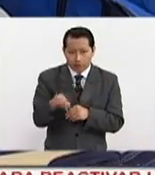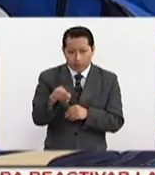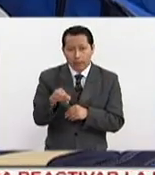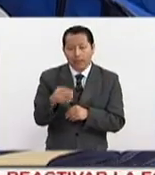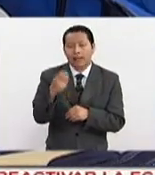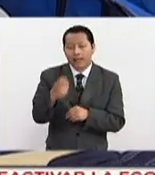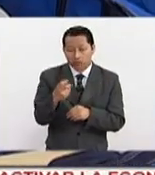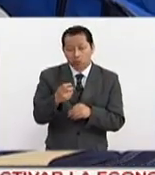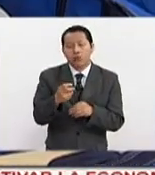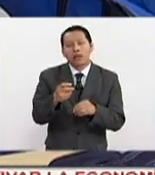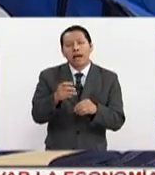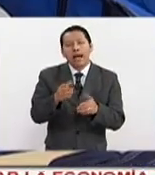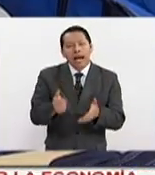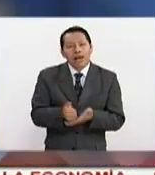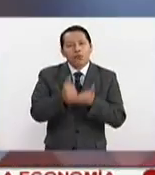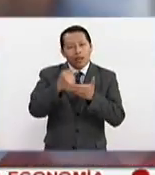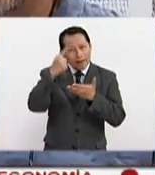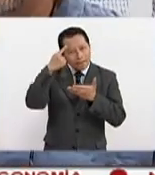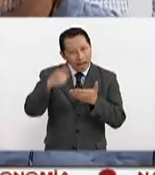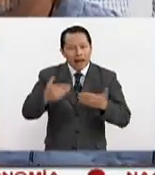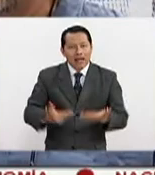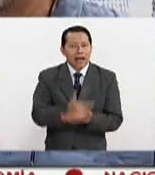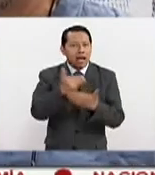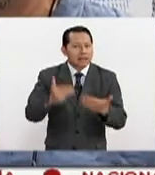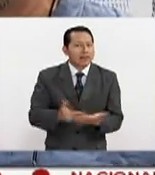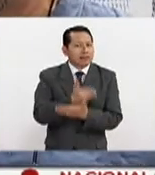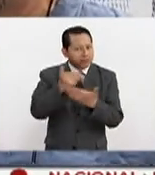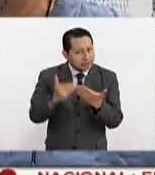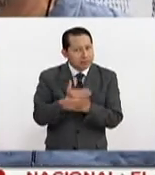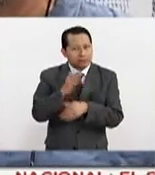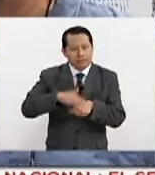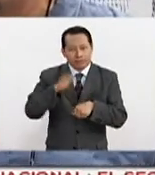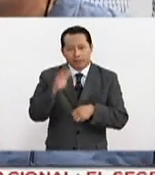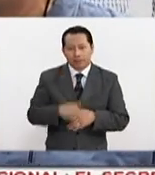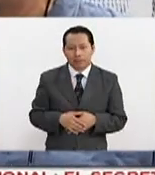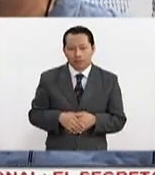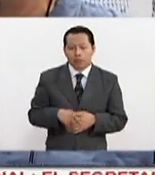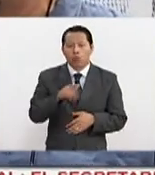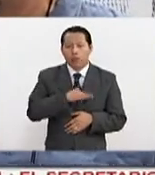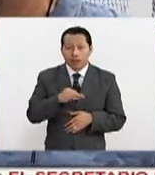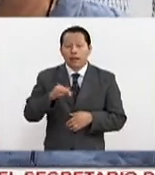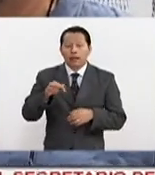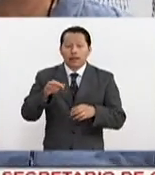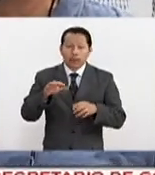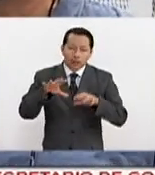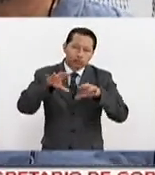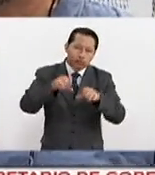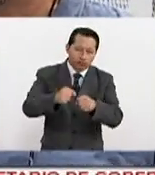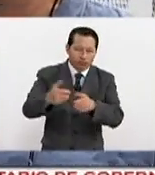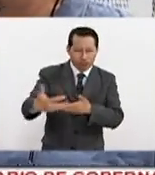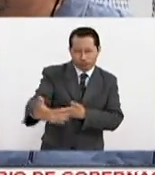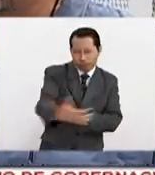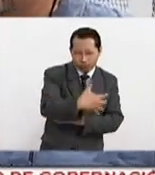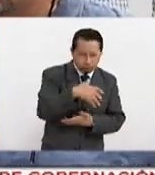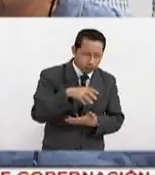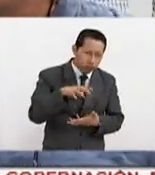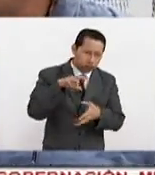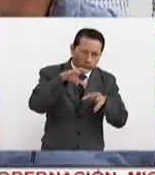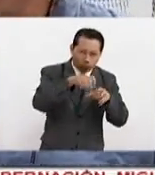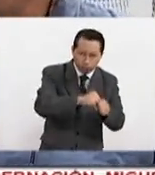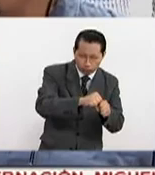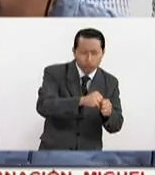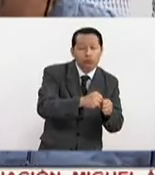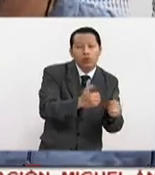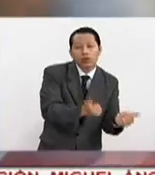conservar y reproducir a este cetáceo. Lo que vamos a hacer es capturar vaquitas y traerlas a